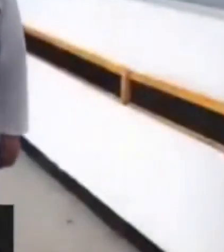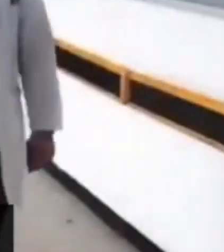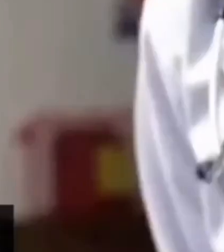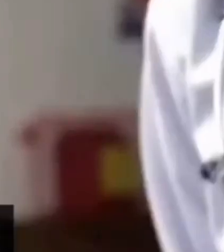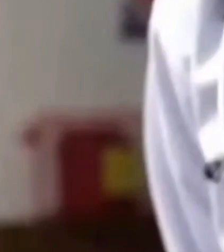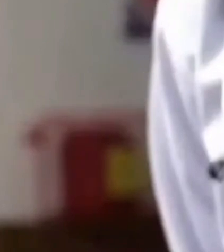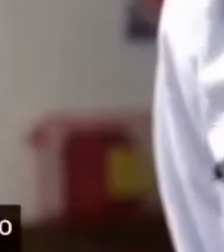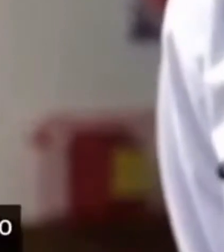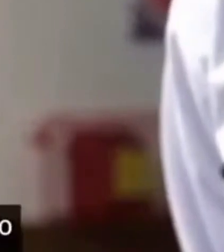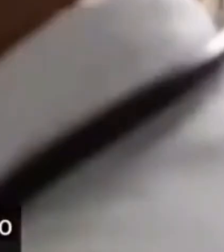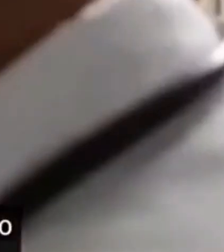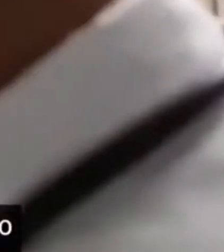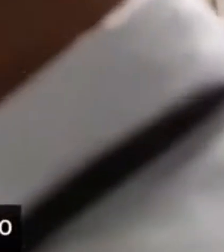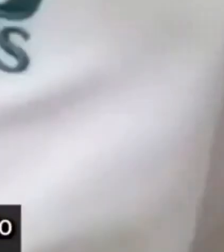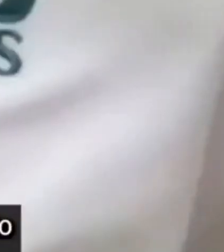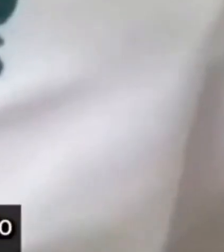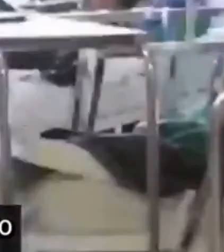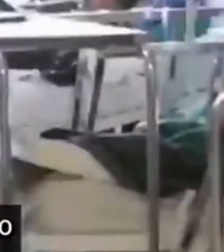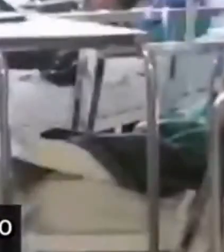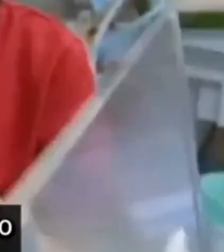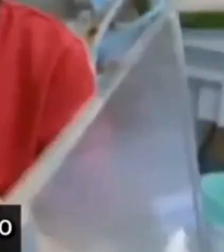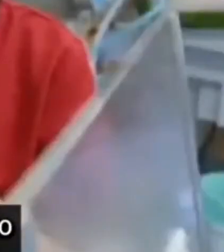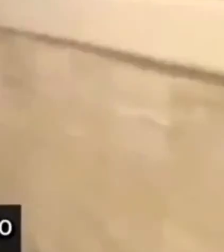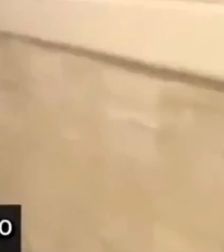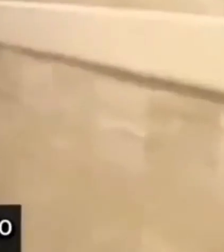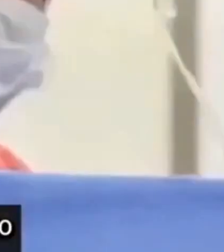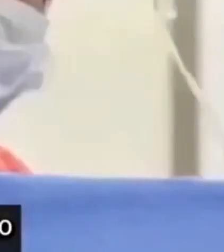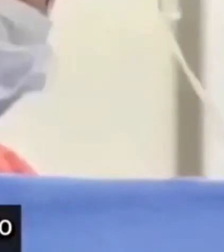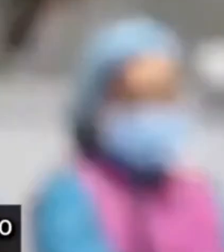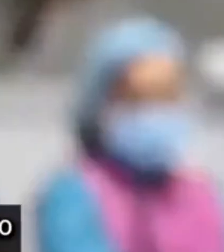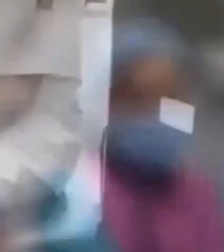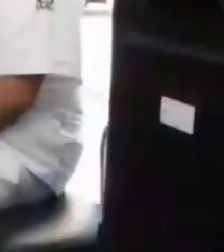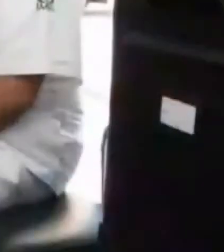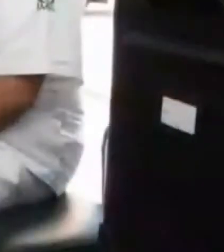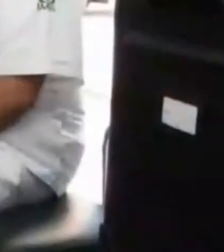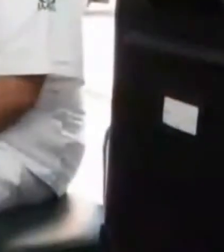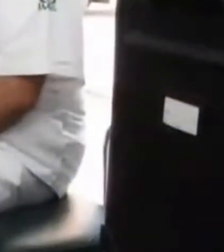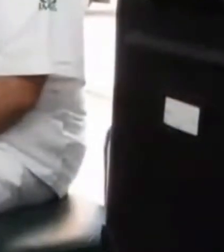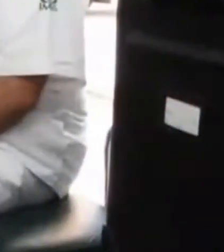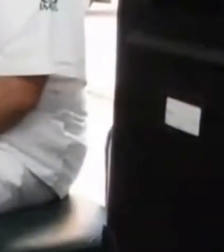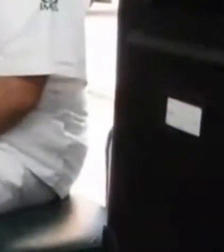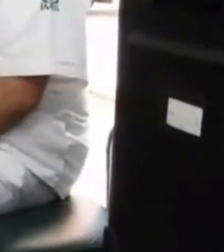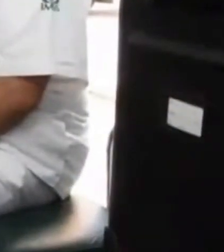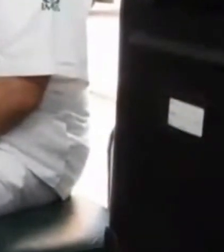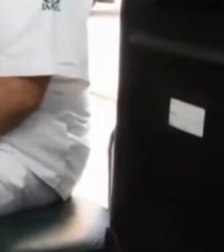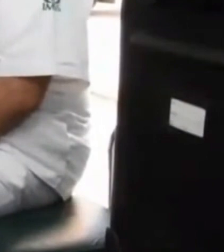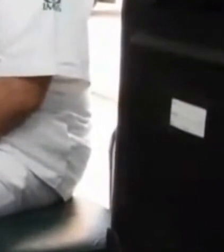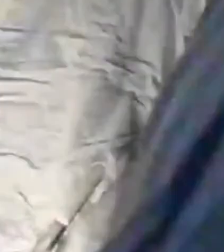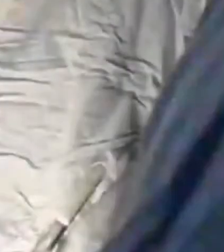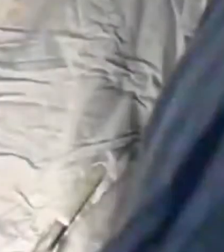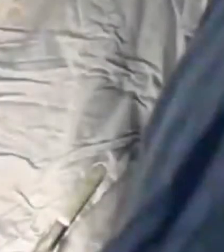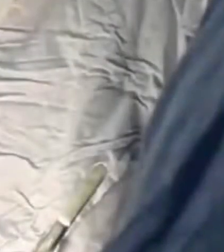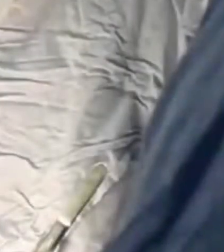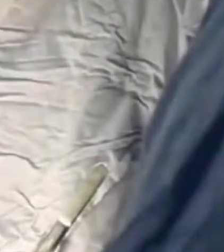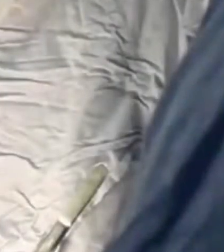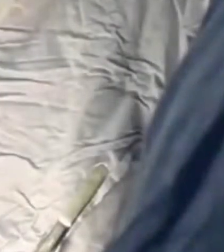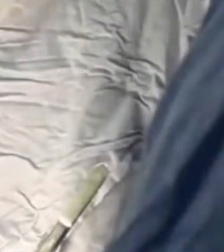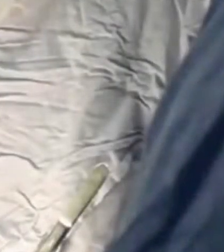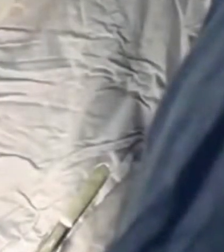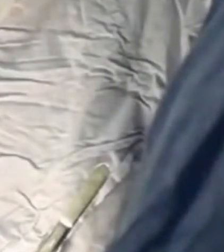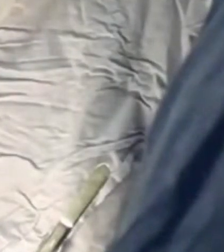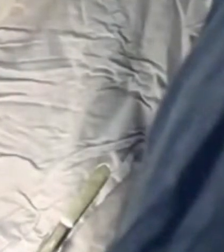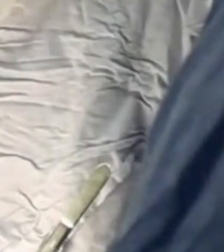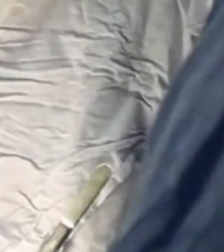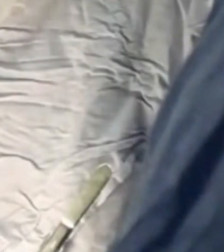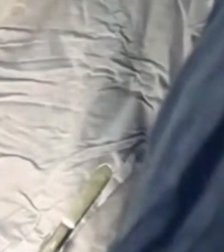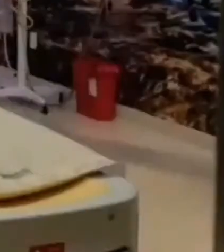va a ser posible si lo hacemos de la mano del conocimiento y la experiencia profesional de las y los médicos especialistas jubilados del IMSS en